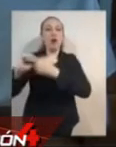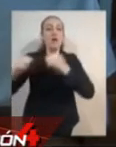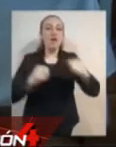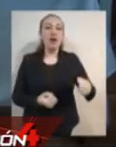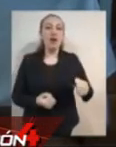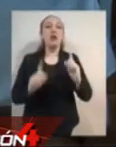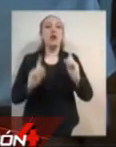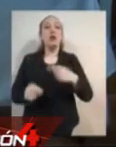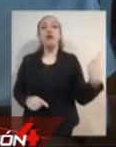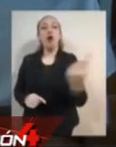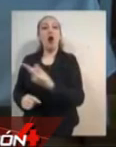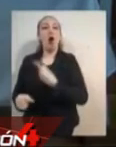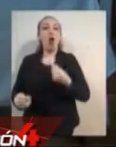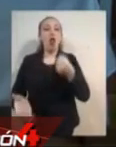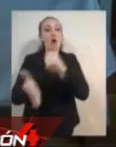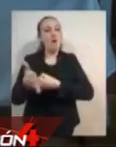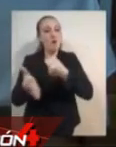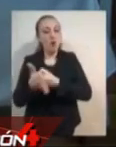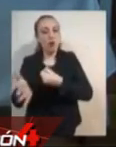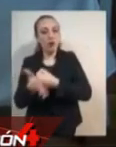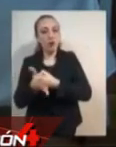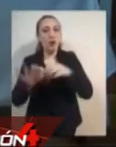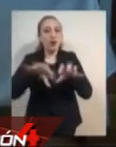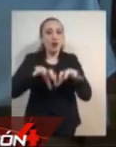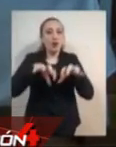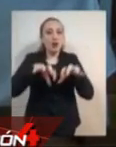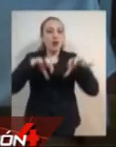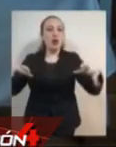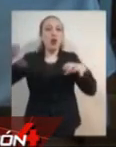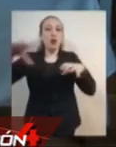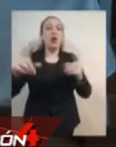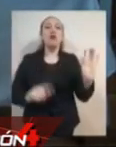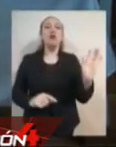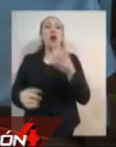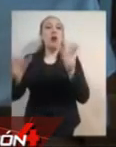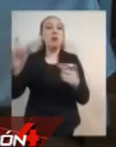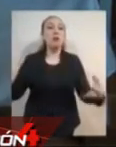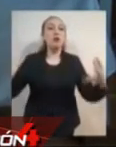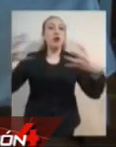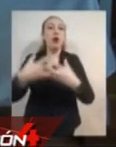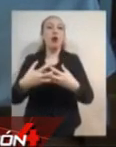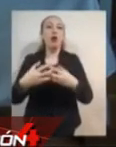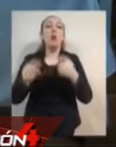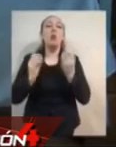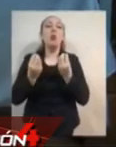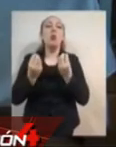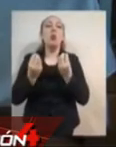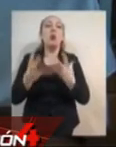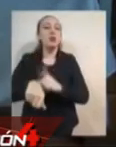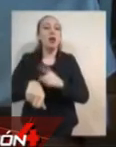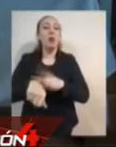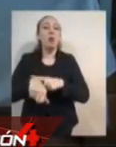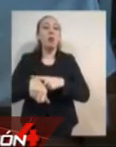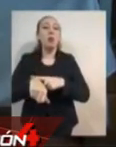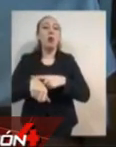un esfuerzo compartido entre las jurisdicciones y también con los vecinos, porque esta intervención llevará su tiempo,